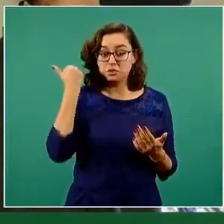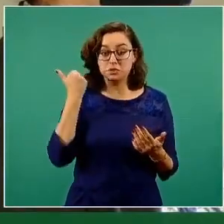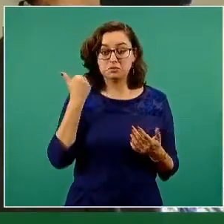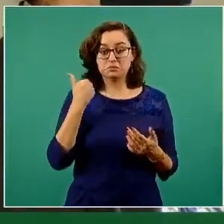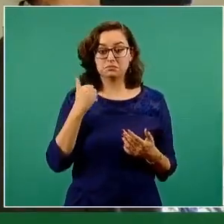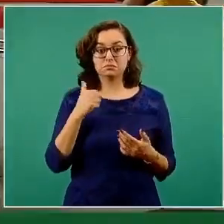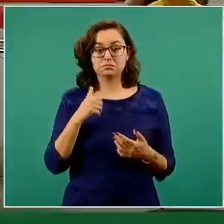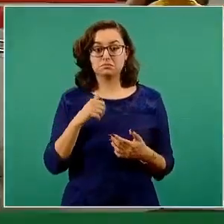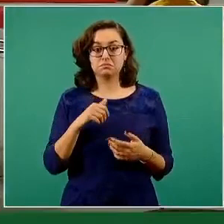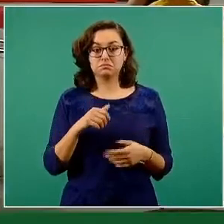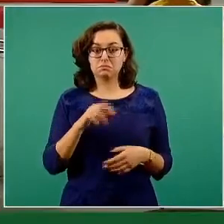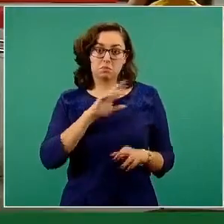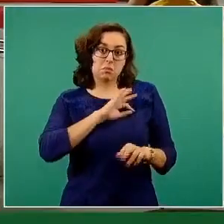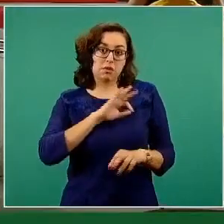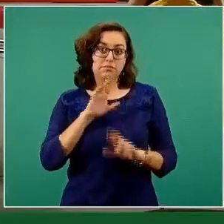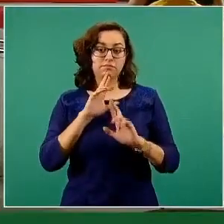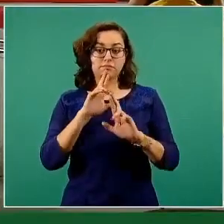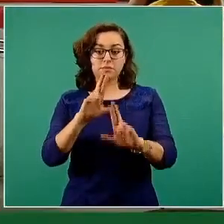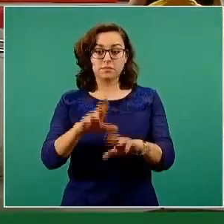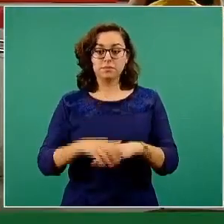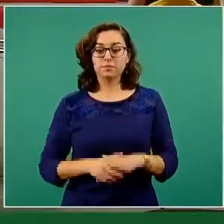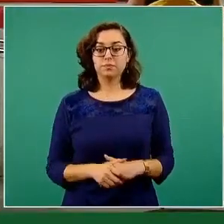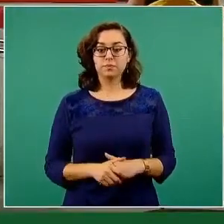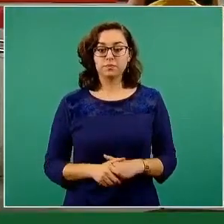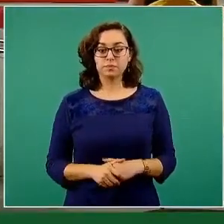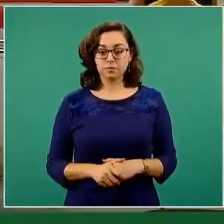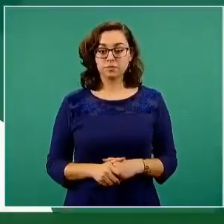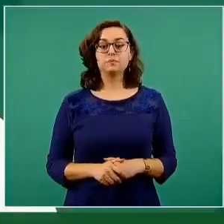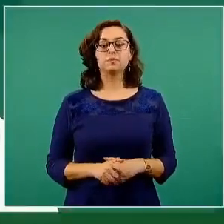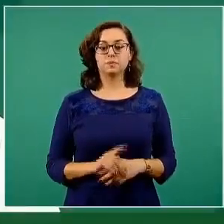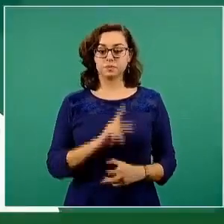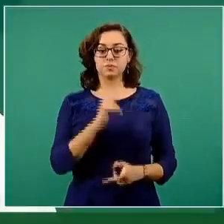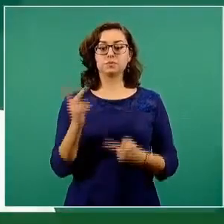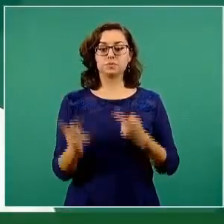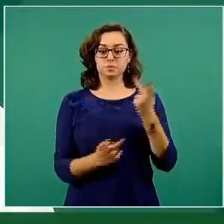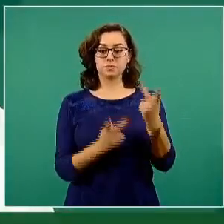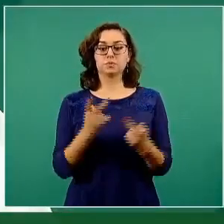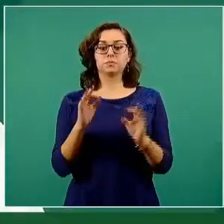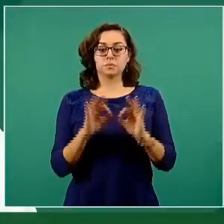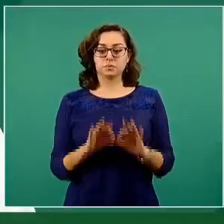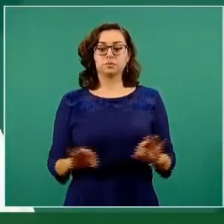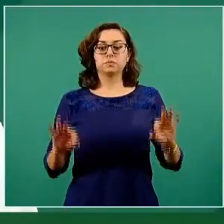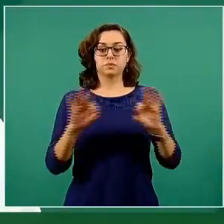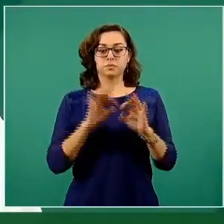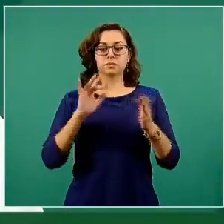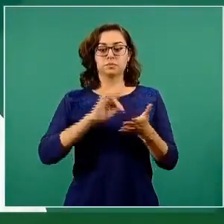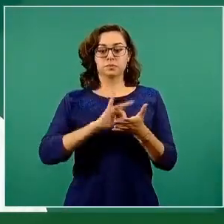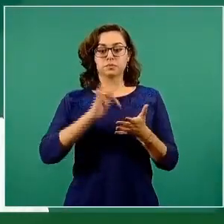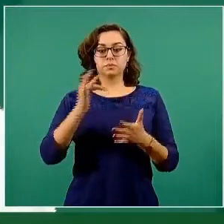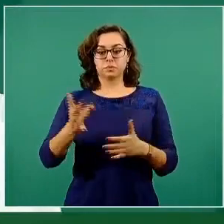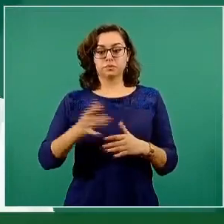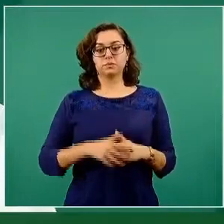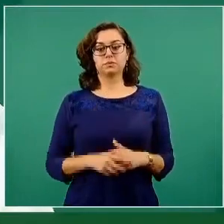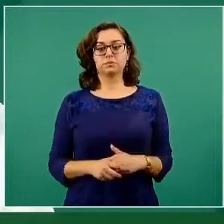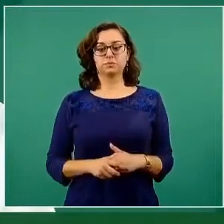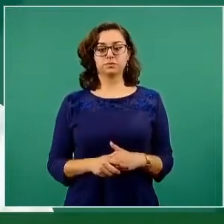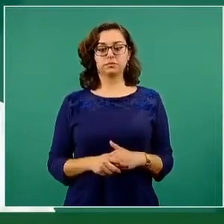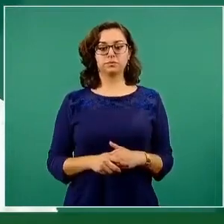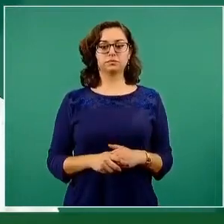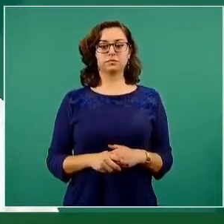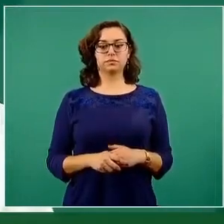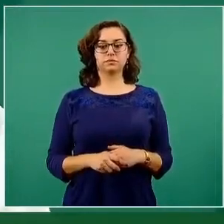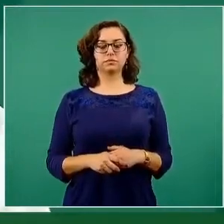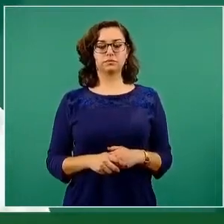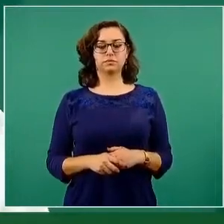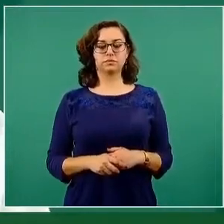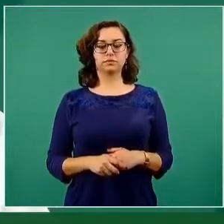pudieron revisarlo, nada más. Muchas gracias. Son preguntas muy importantes. Gracias, Arturo Contreras, de Pie de Página. Sobre escuelas,